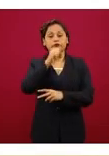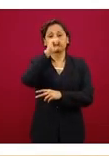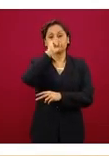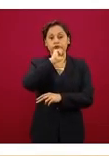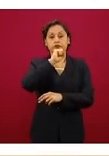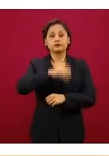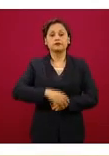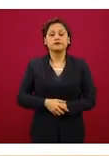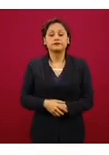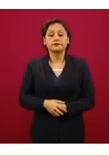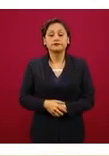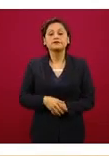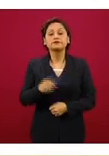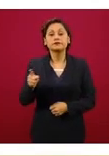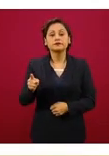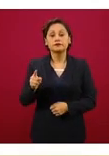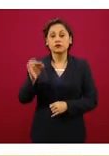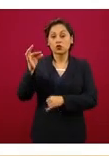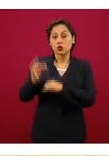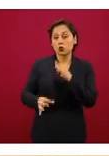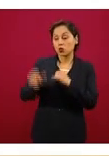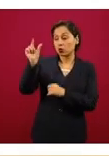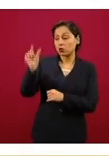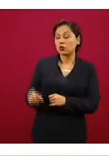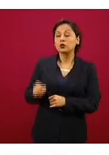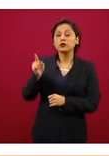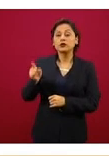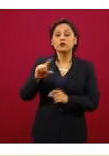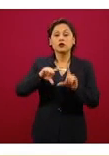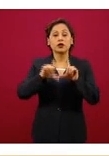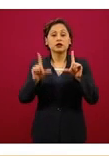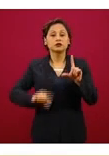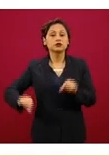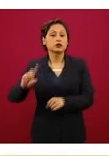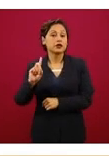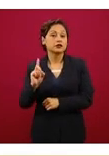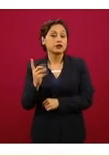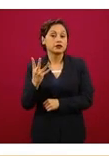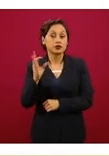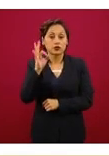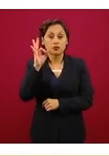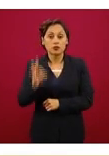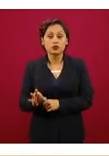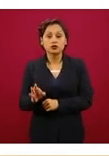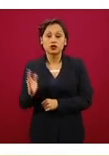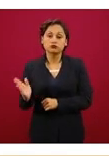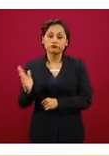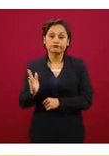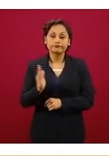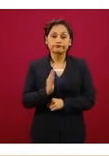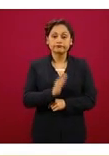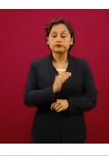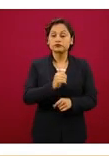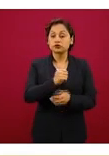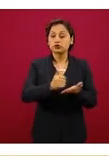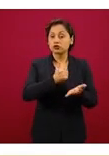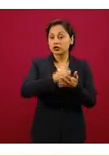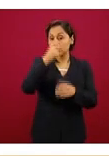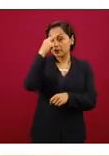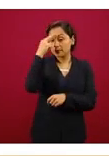gráfica la ocupación nacional con 35% y de izquierda a derecha empezamos por la Ciudad de México